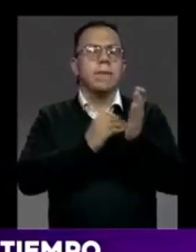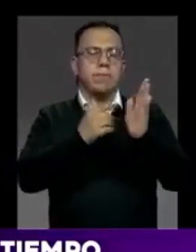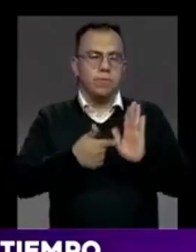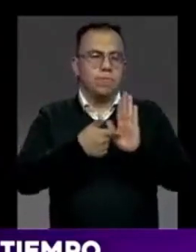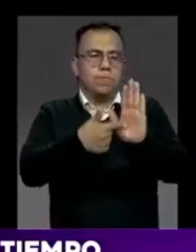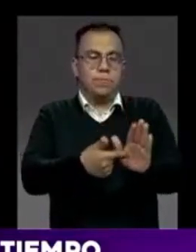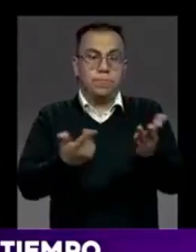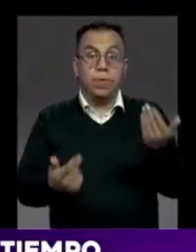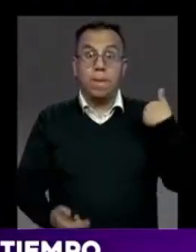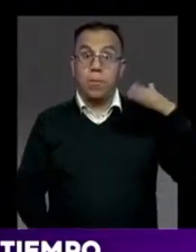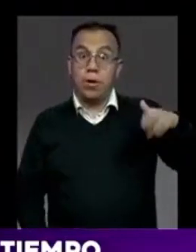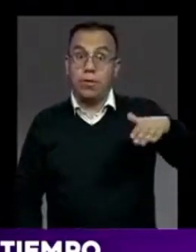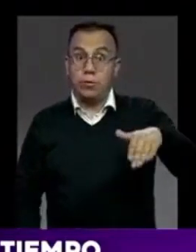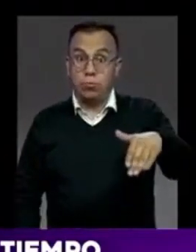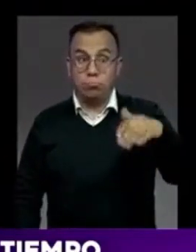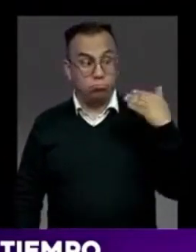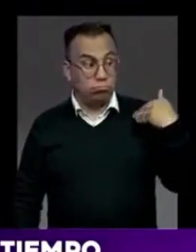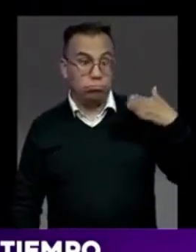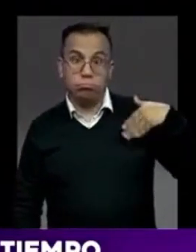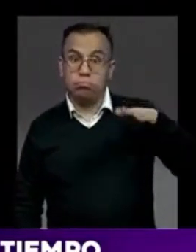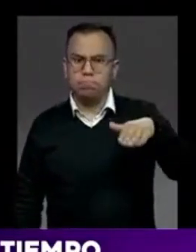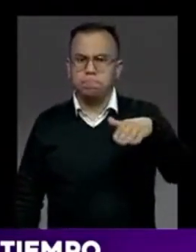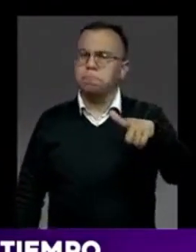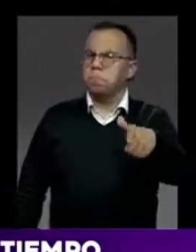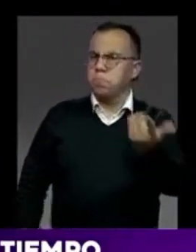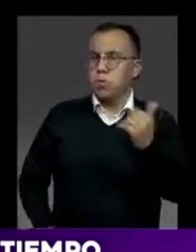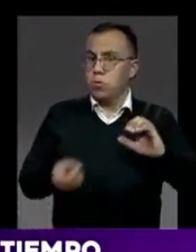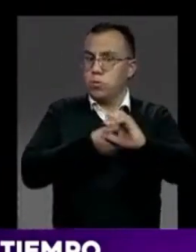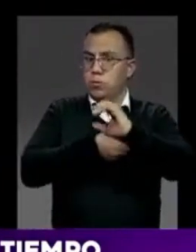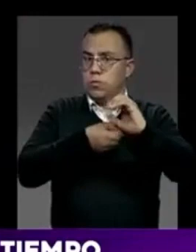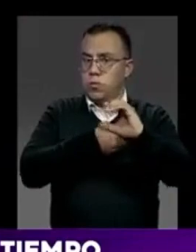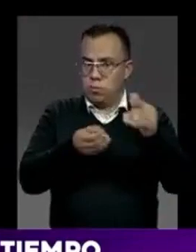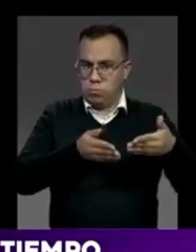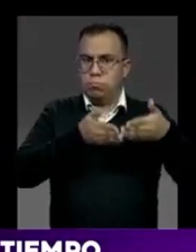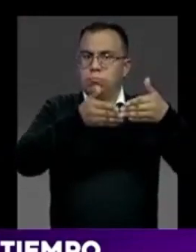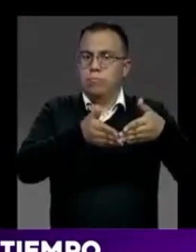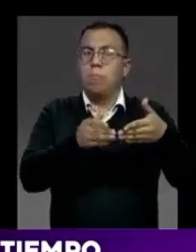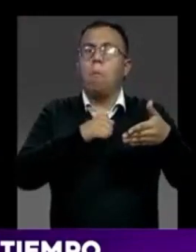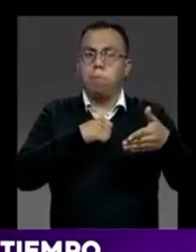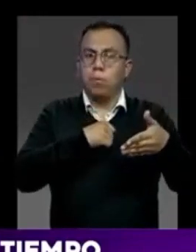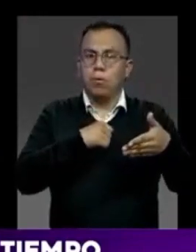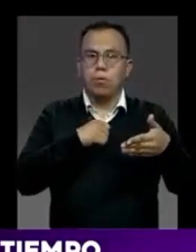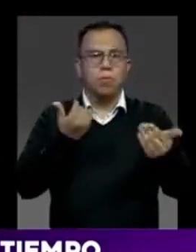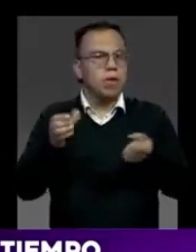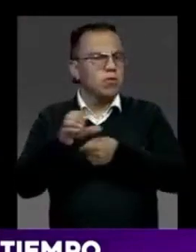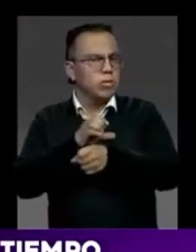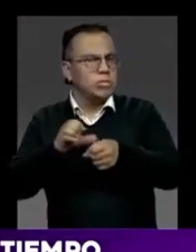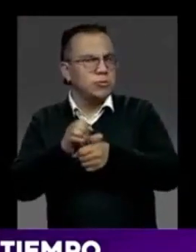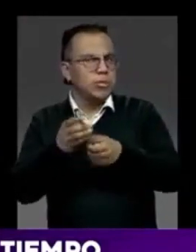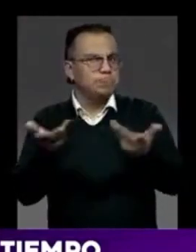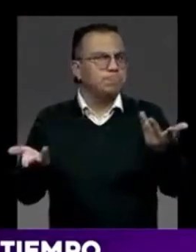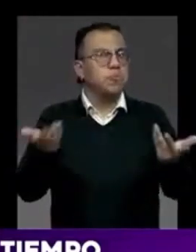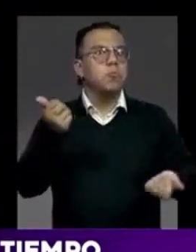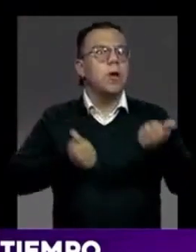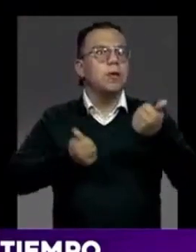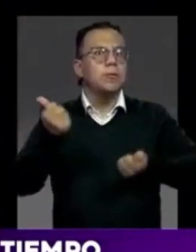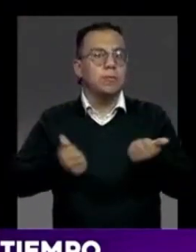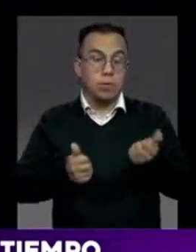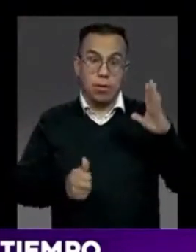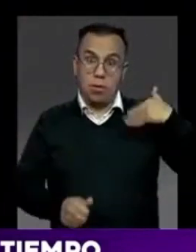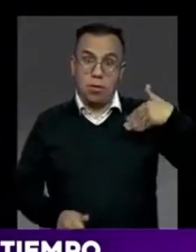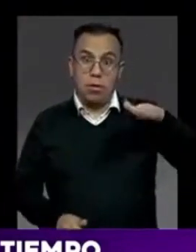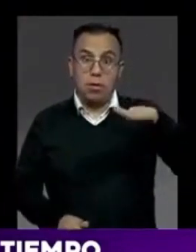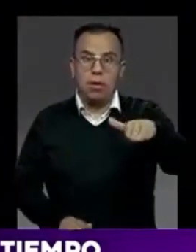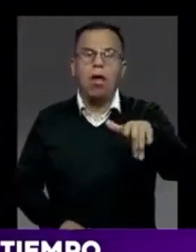buenaventura buenaventura debería ser una ciudad con puerto es un puerto con ciudad nosotros vamos a convertir a buenaventura